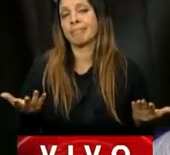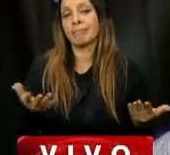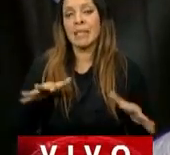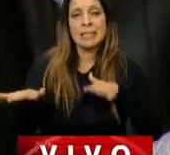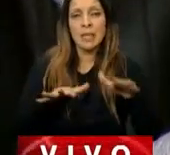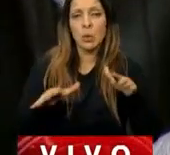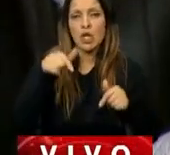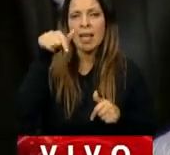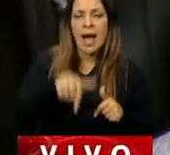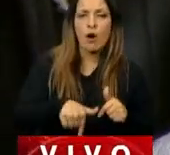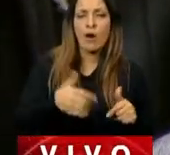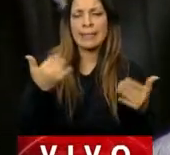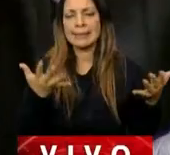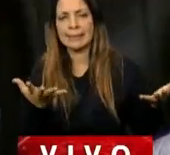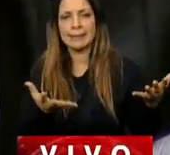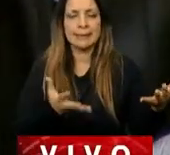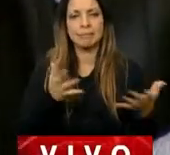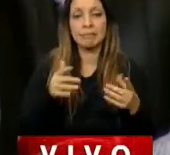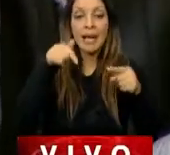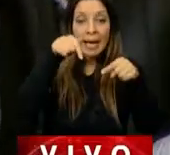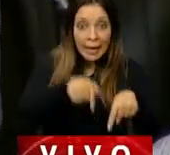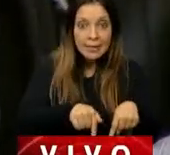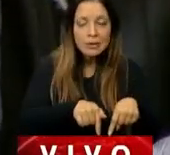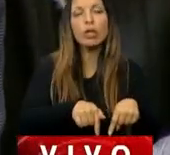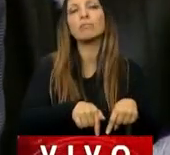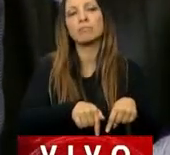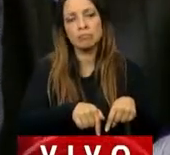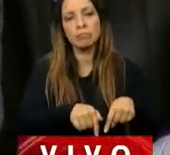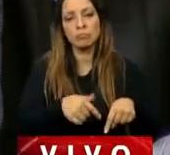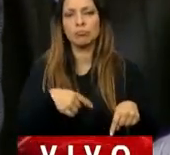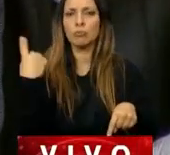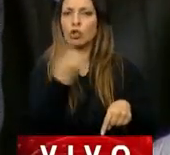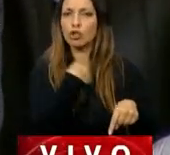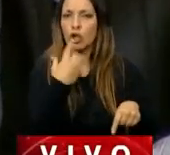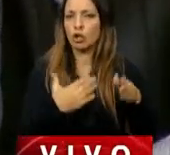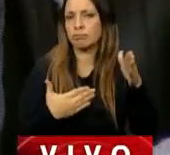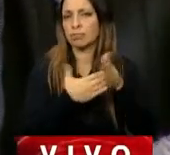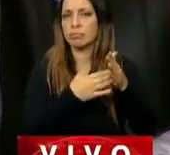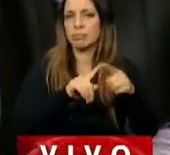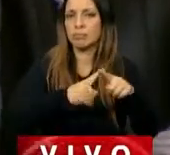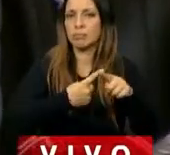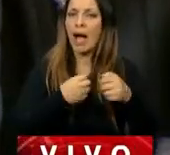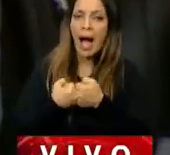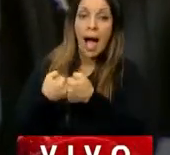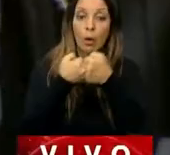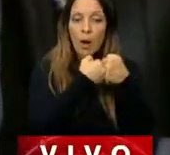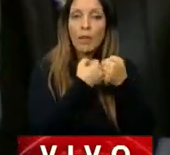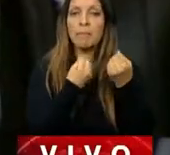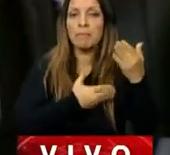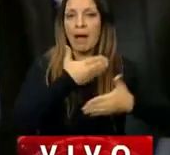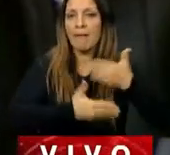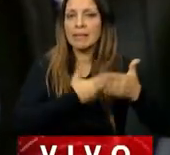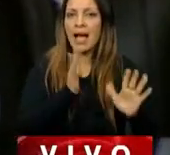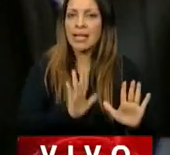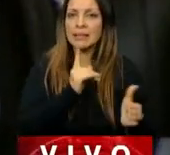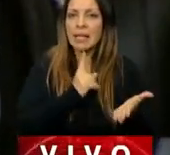que pasan y se dicen, estas cosas, y que como dirigentes políticos nos pongamos de acuerdo en avanzar en una política